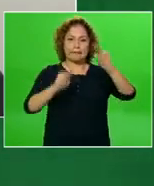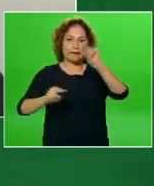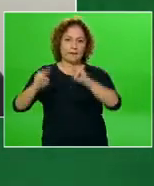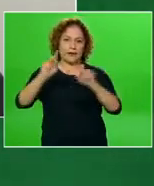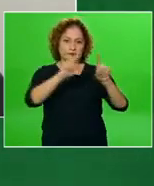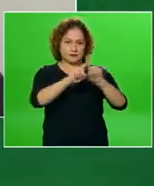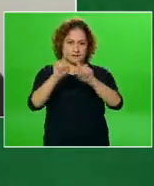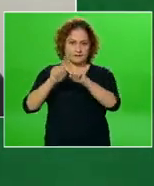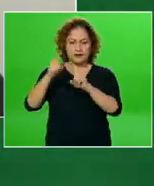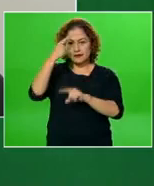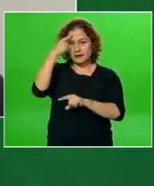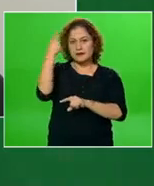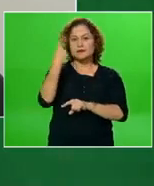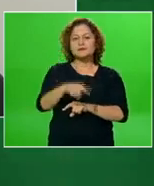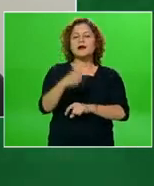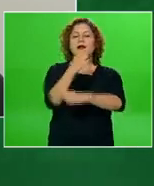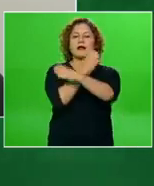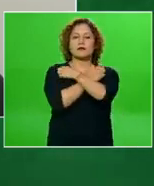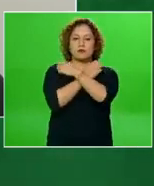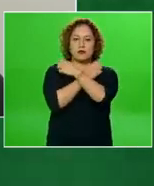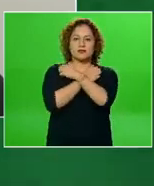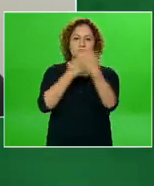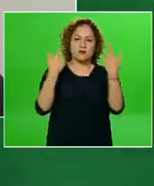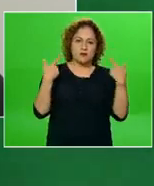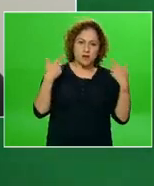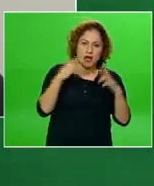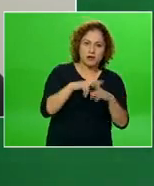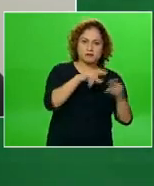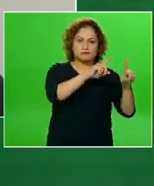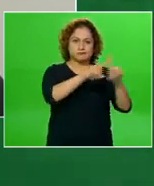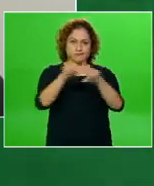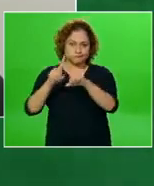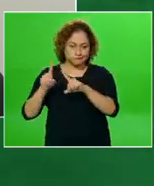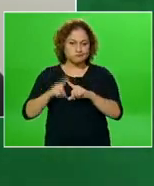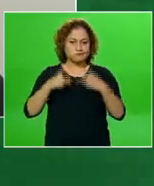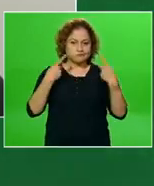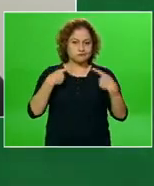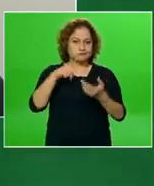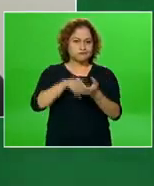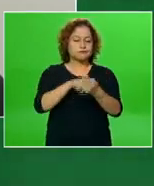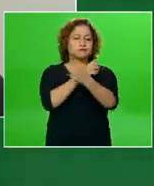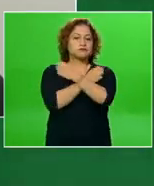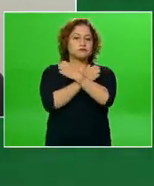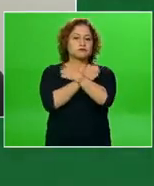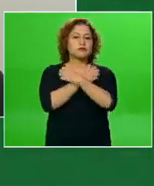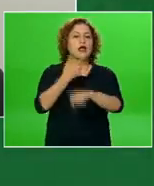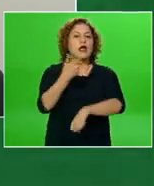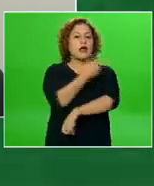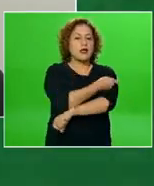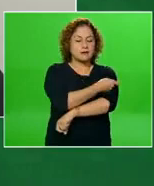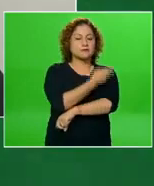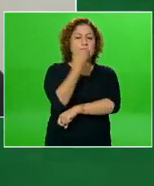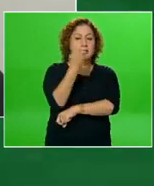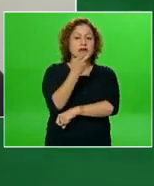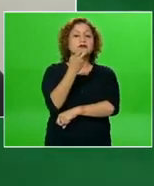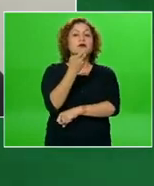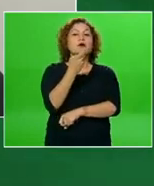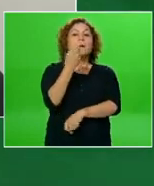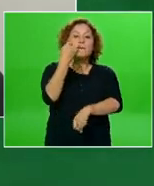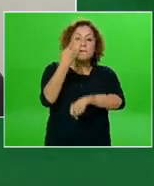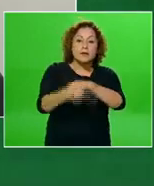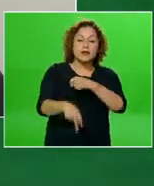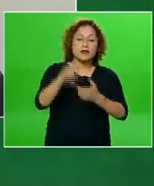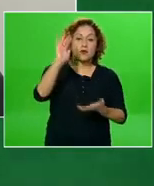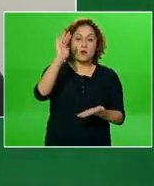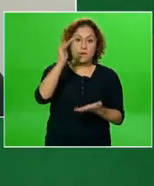para pues entonces generar también obviamente todavía una disminución mayor del riesgo de que estas personas en su